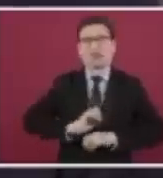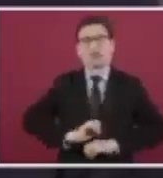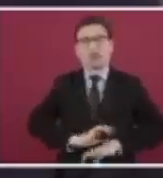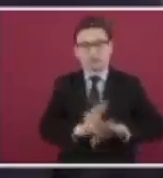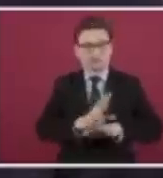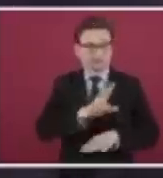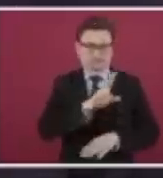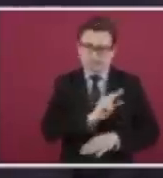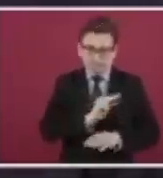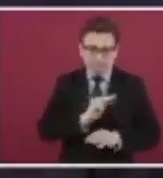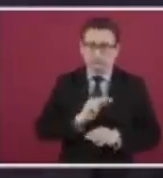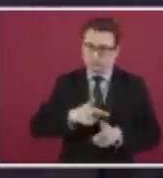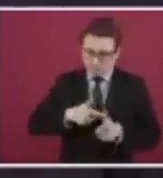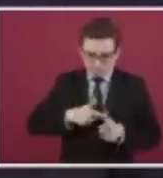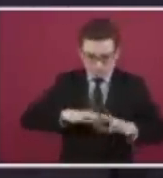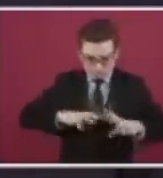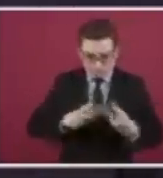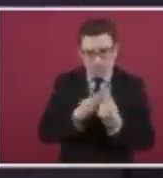para que